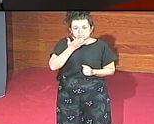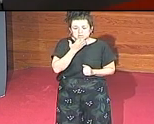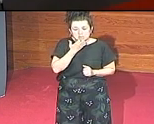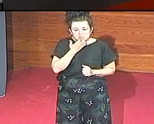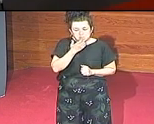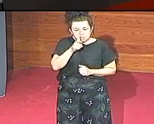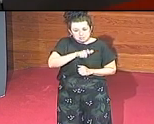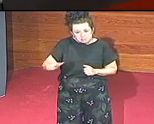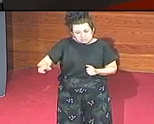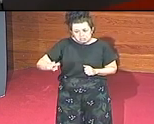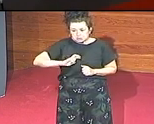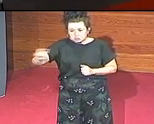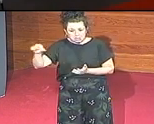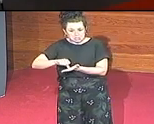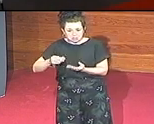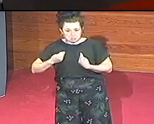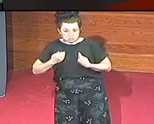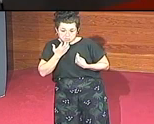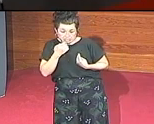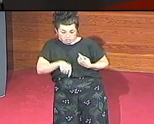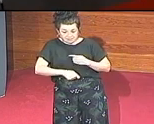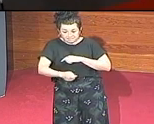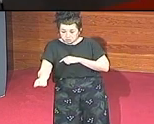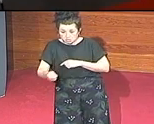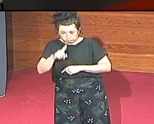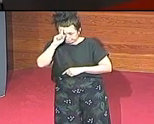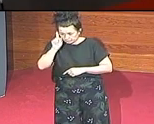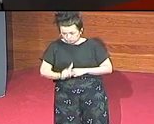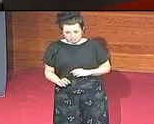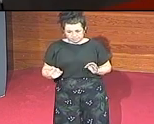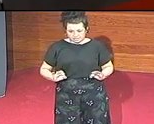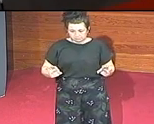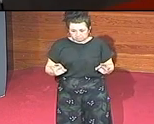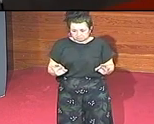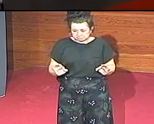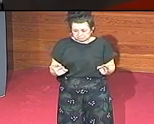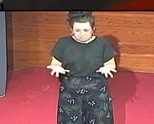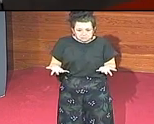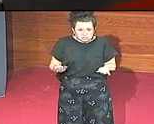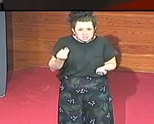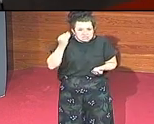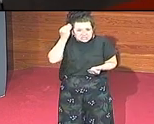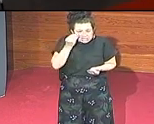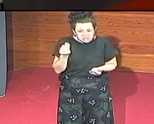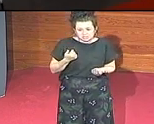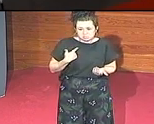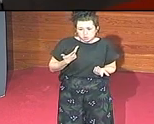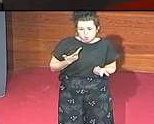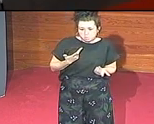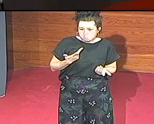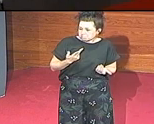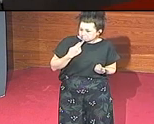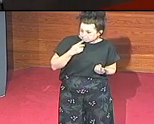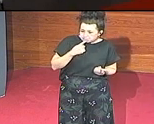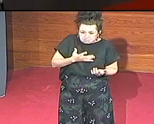vitoria no sabían todo esto y a mí me da que esto no se ha ocultado o se ha querido ocultar jon bilbao no hay